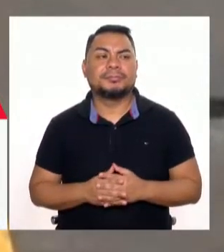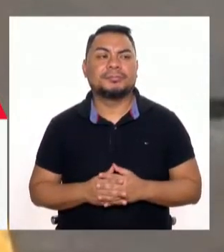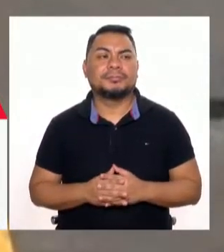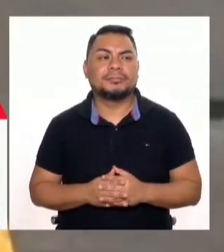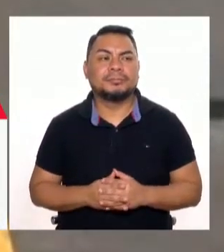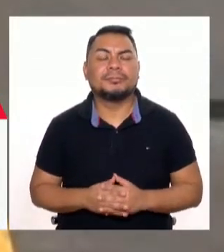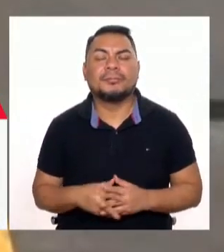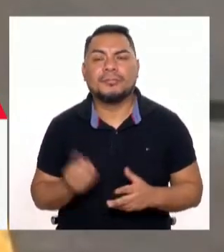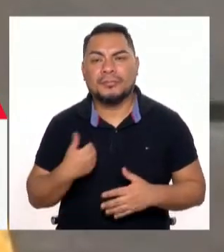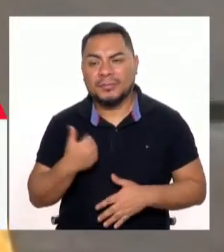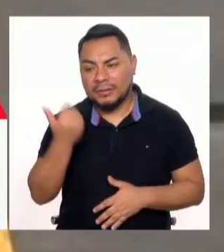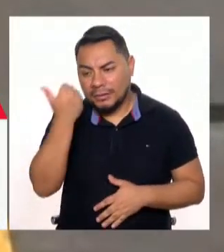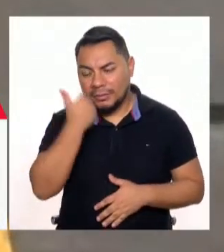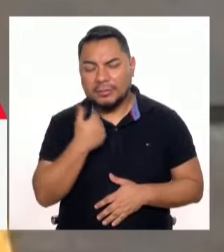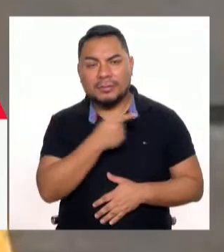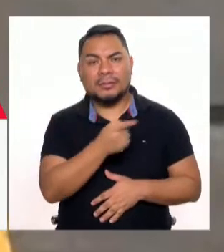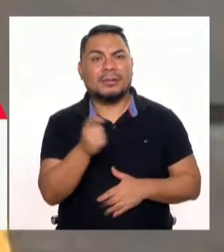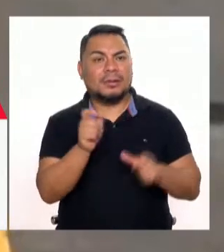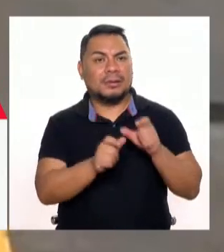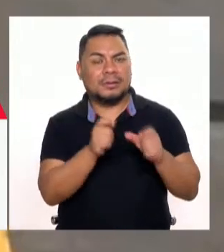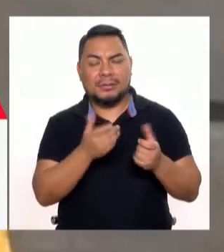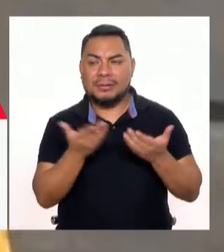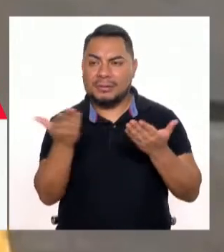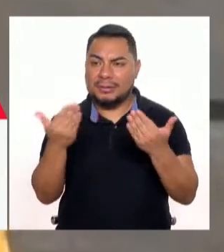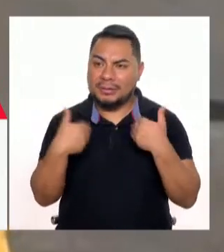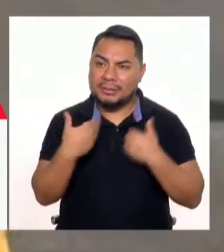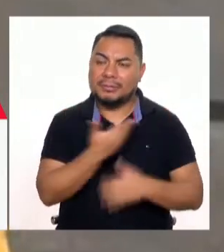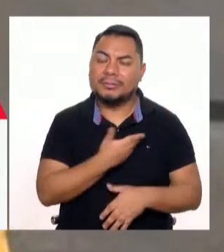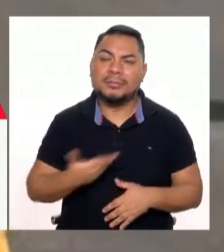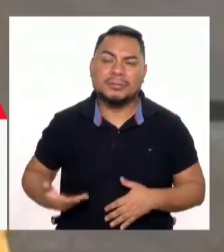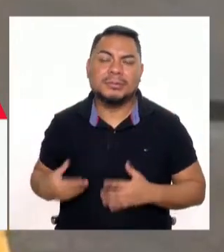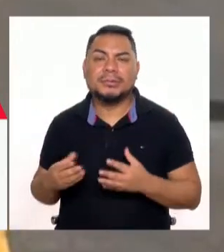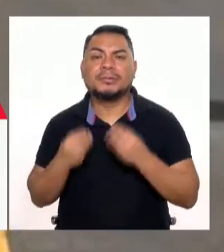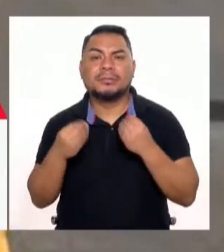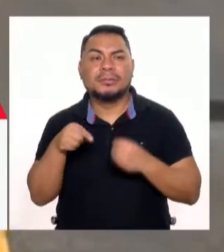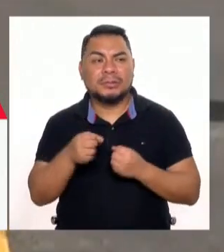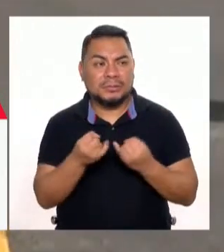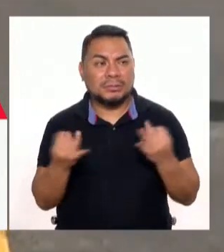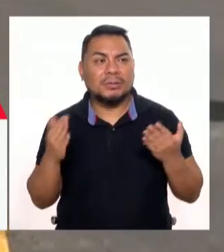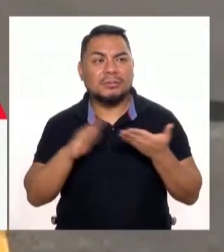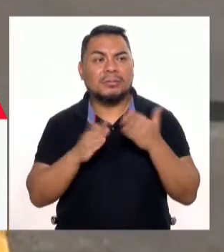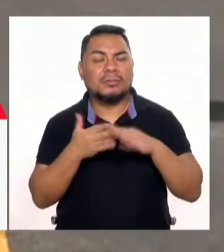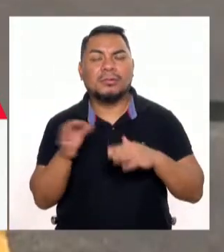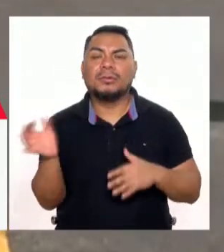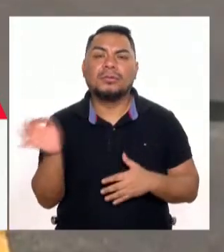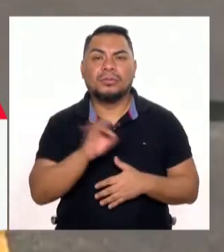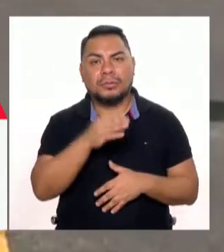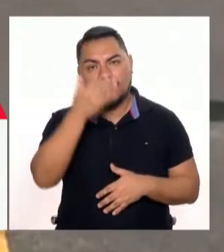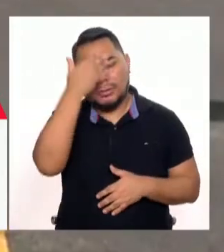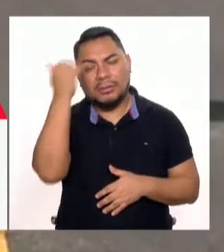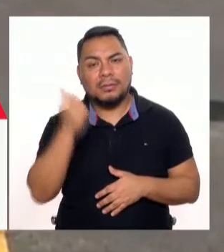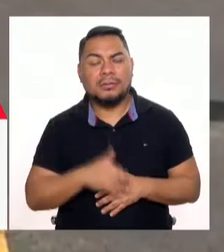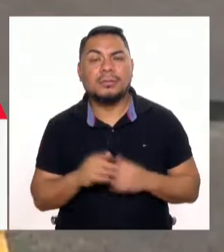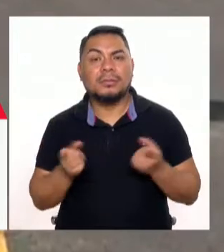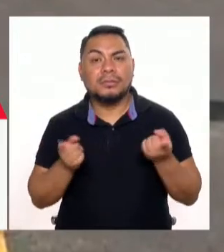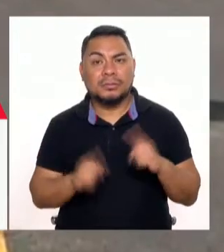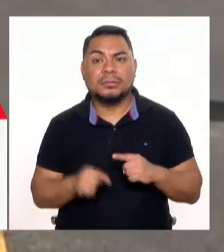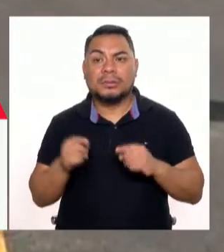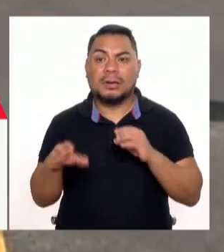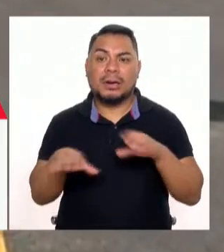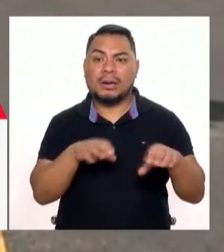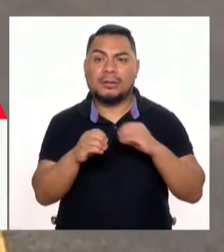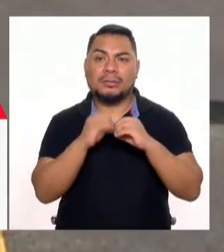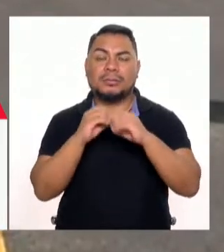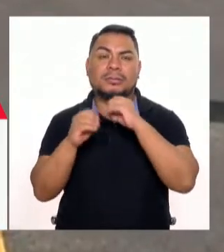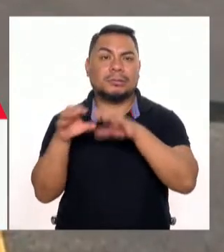el cariño que le tiene el presidenta es algo que este pueblo nunca va a olvidar cuando las obras se